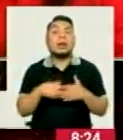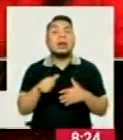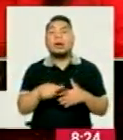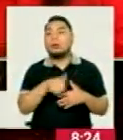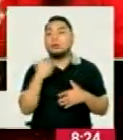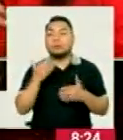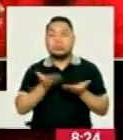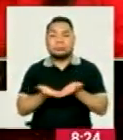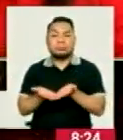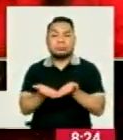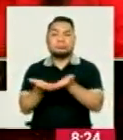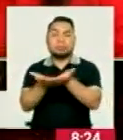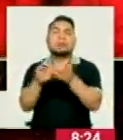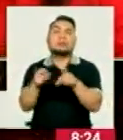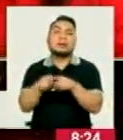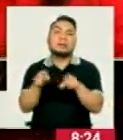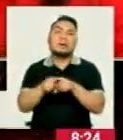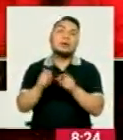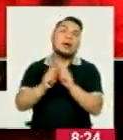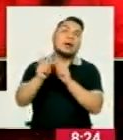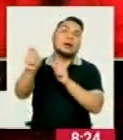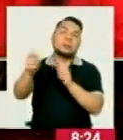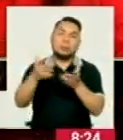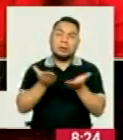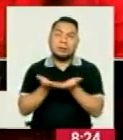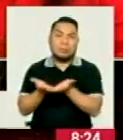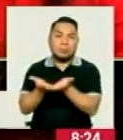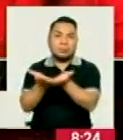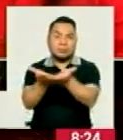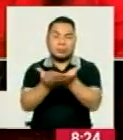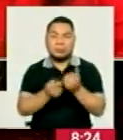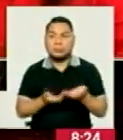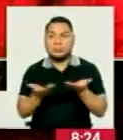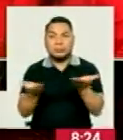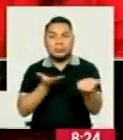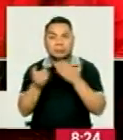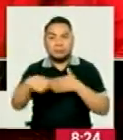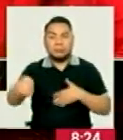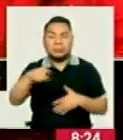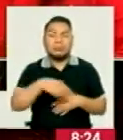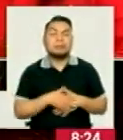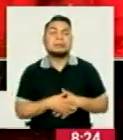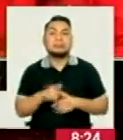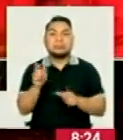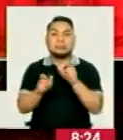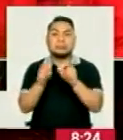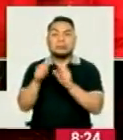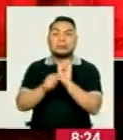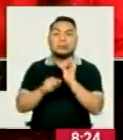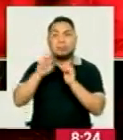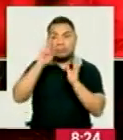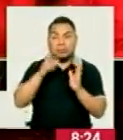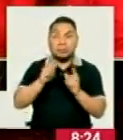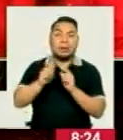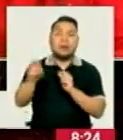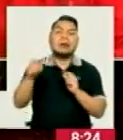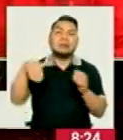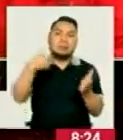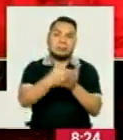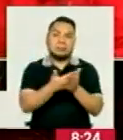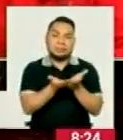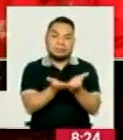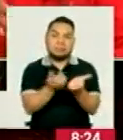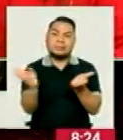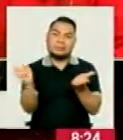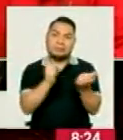llevamos al tambo a todas estas entidades del Estado y los pobladores cercanos, nuestros conciudadanos, nuestros hermanos, llegan hasta el tambo.